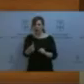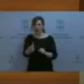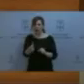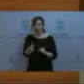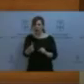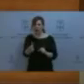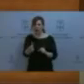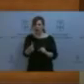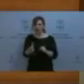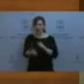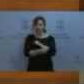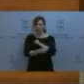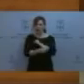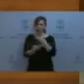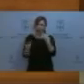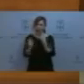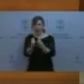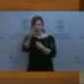señor Llamazares.